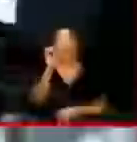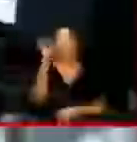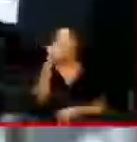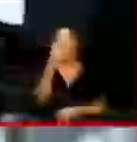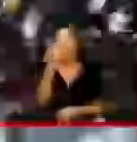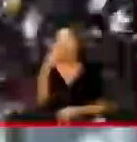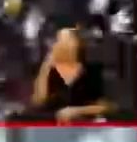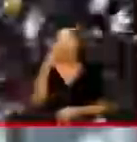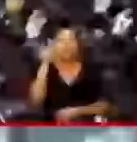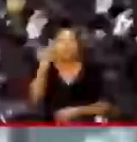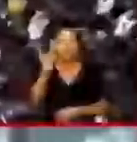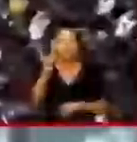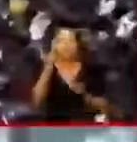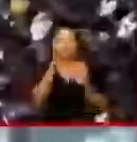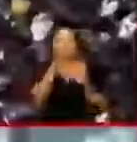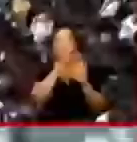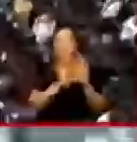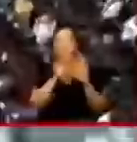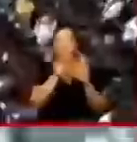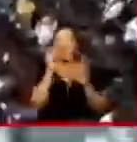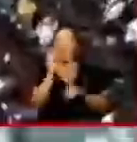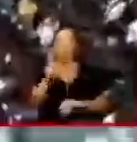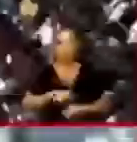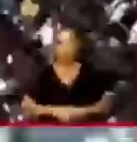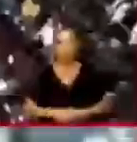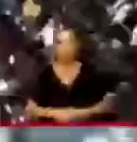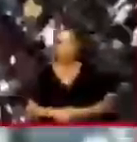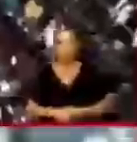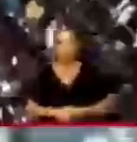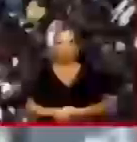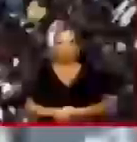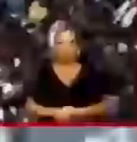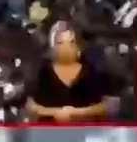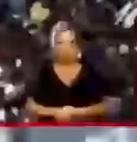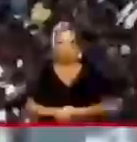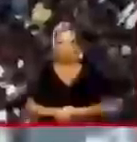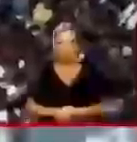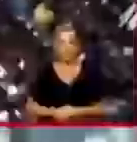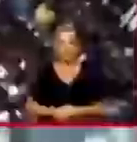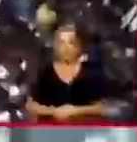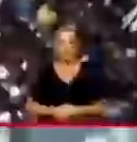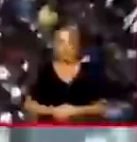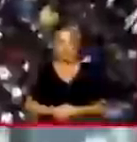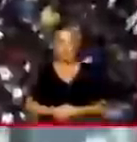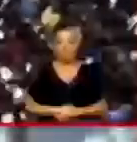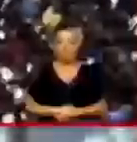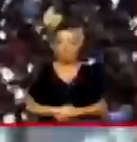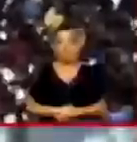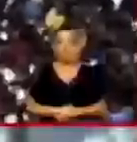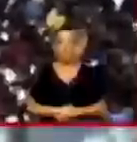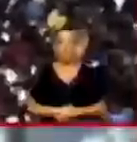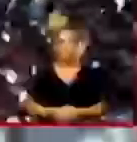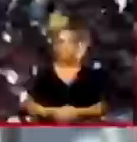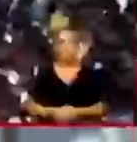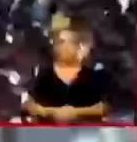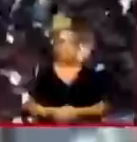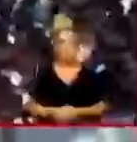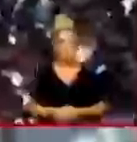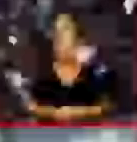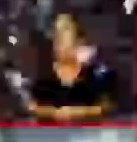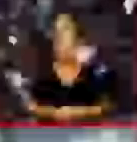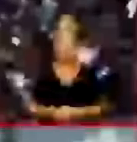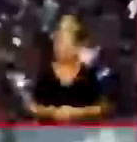papers de intercambio, es la protesta. Sin protestas en la calle, sin manifestaciones, etcétera, no hay, te diría yo,